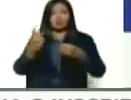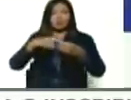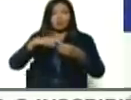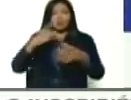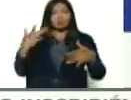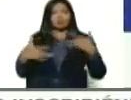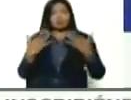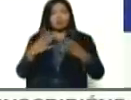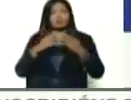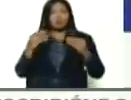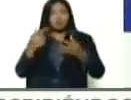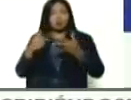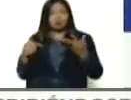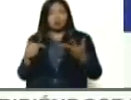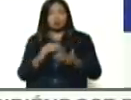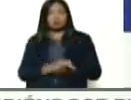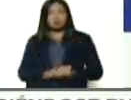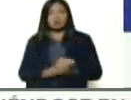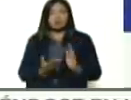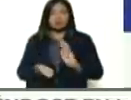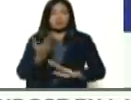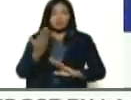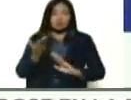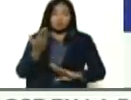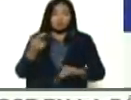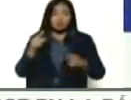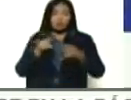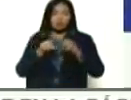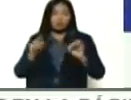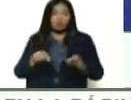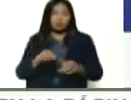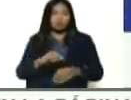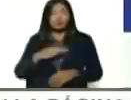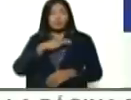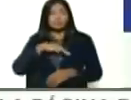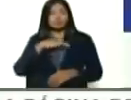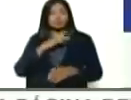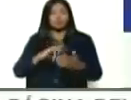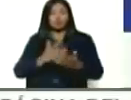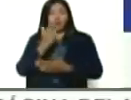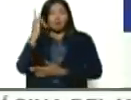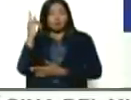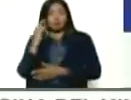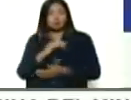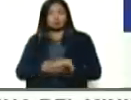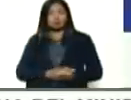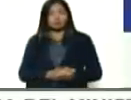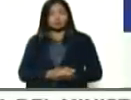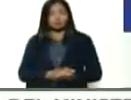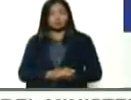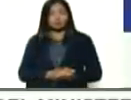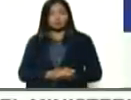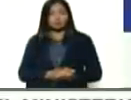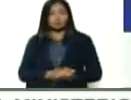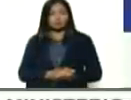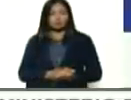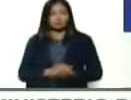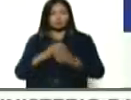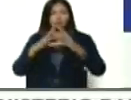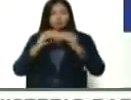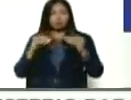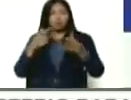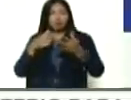actividades tan importantes de la misión árbol y de toda la lucha